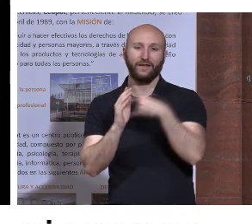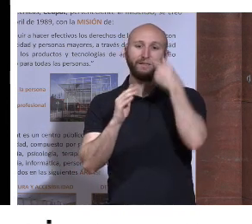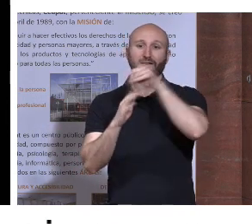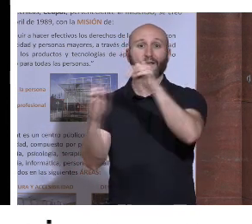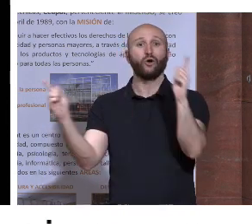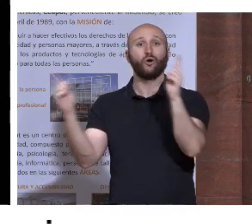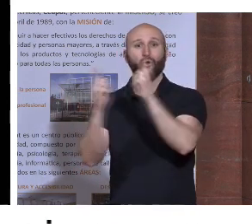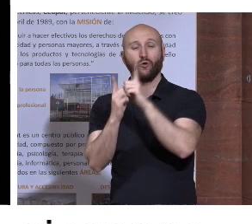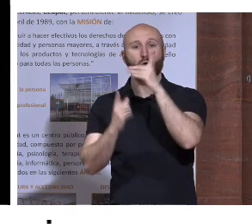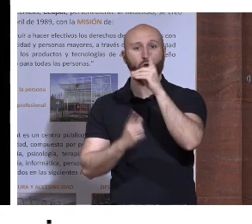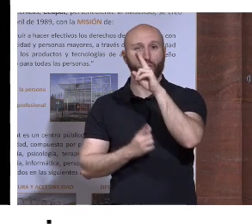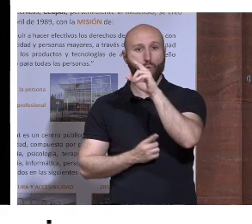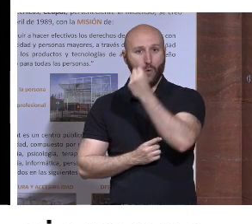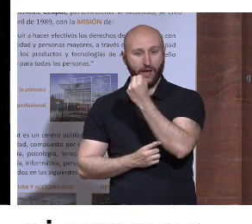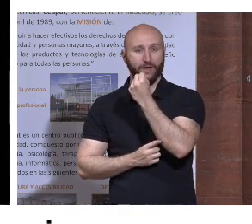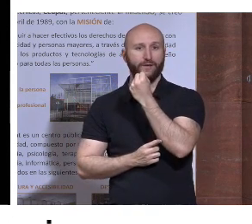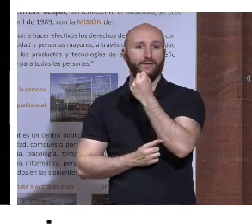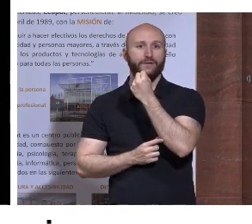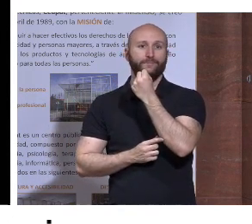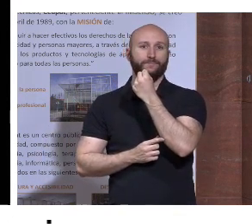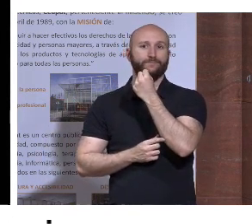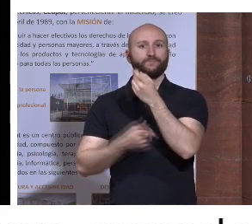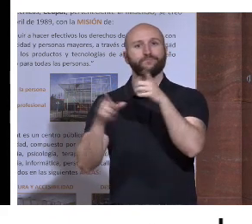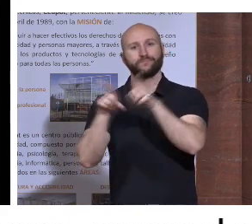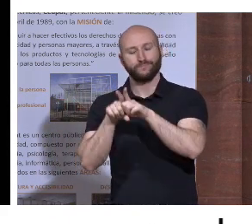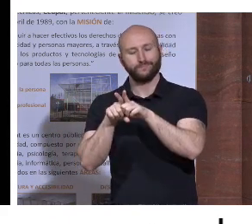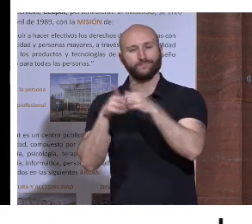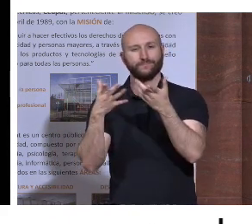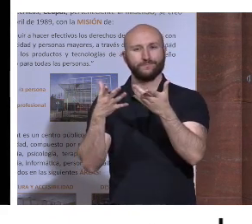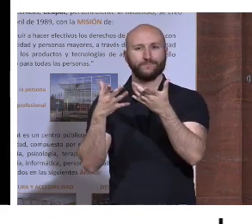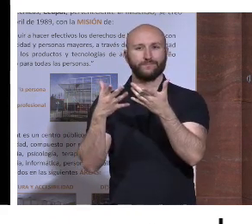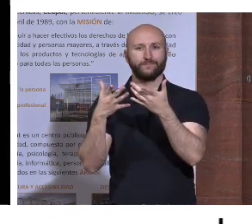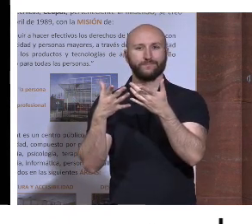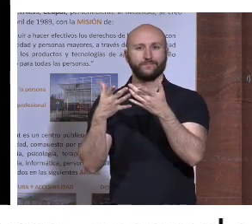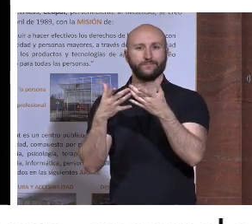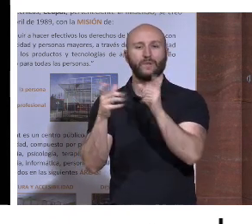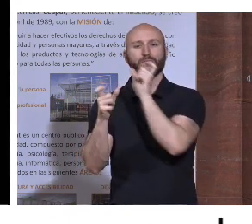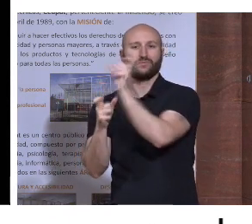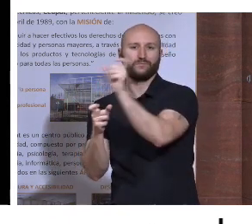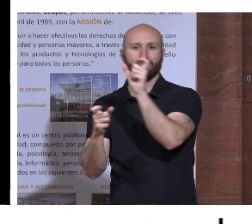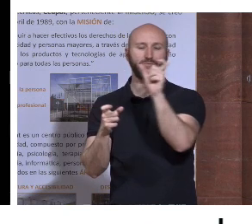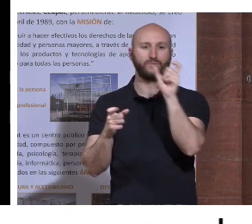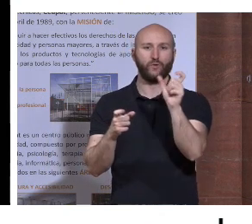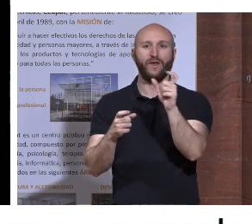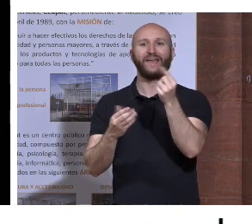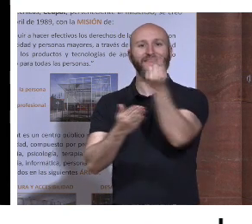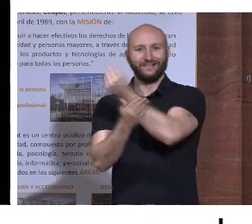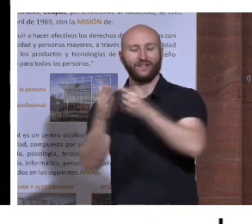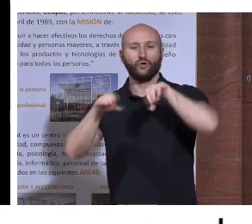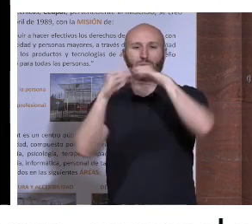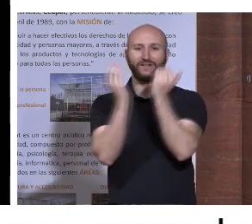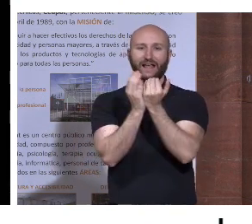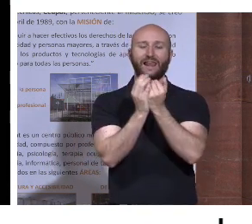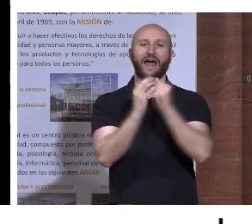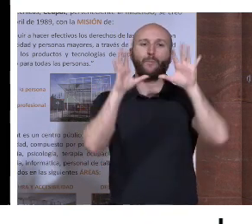cuando hablo de DUA es las iniciales de Diseño Universal para el Aprendizaje. Este es el